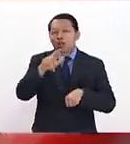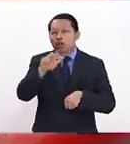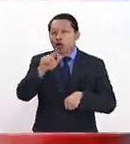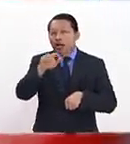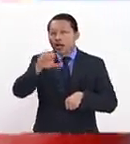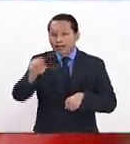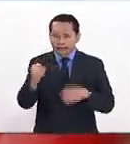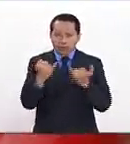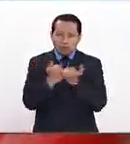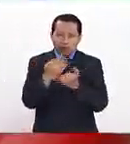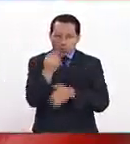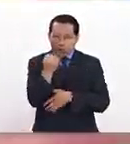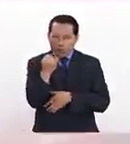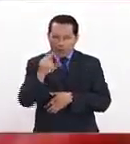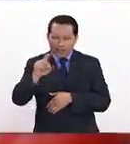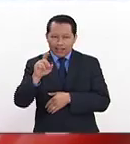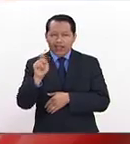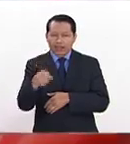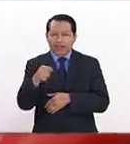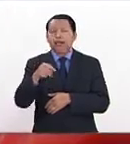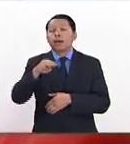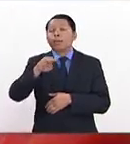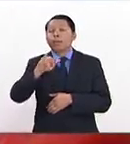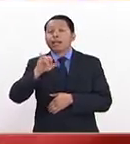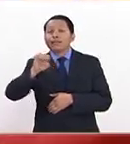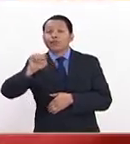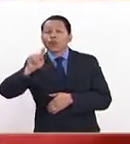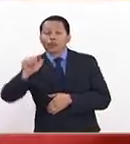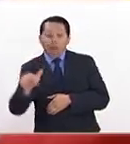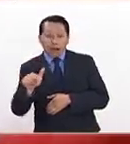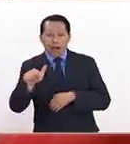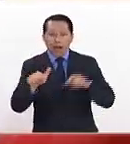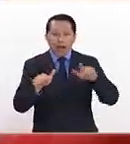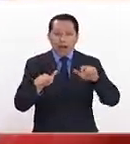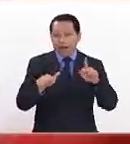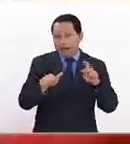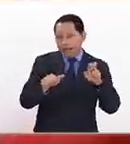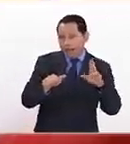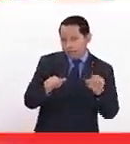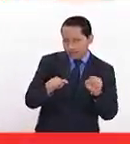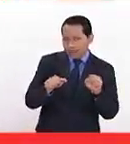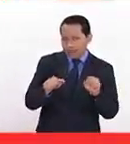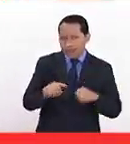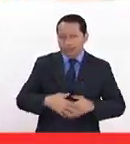Thunder. Y a las 21:30 horas, Timberwolves de Minnesota se medirá a los Lakers de Los Ángeles.